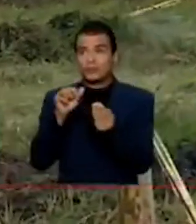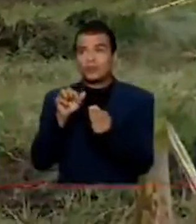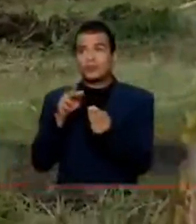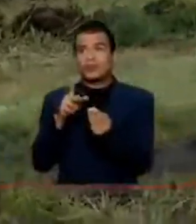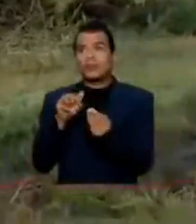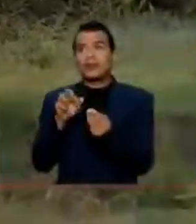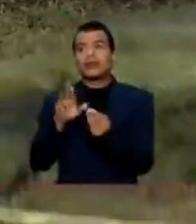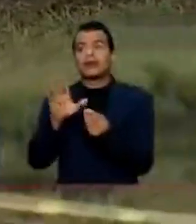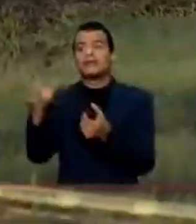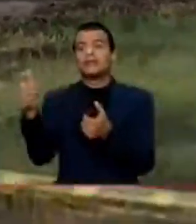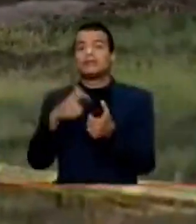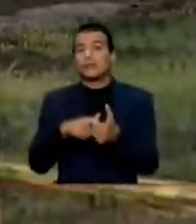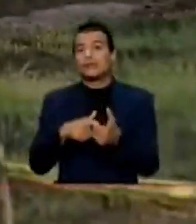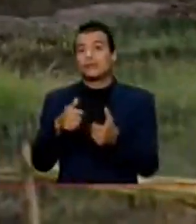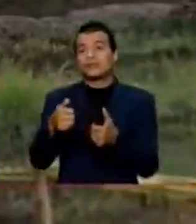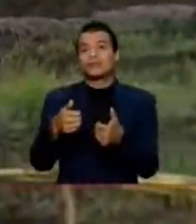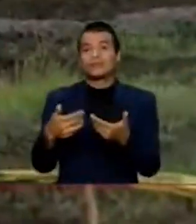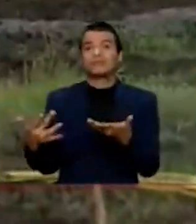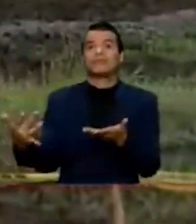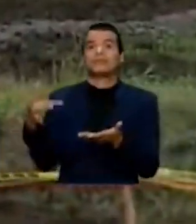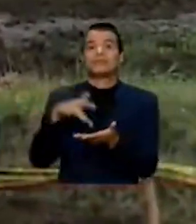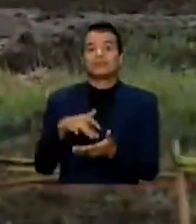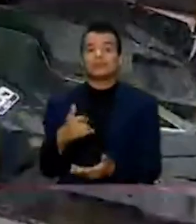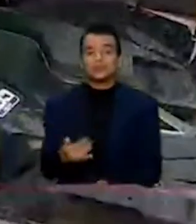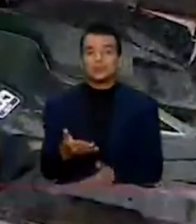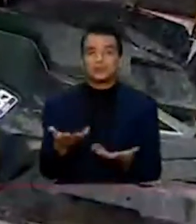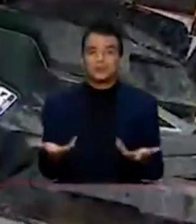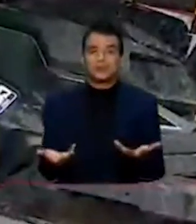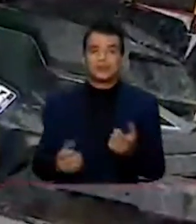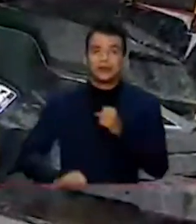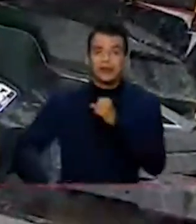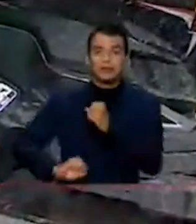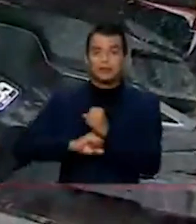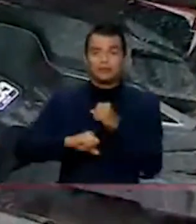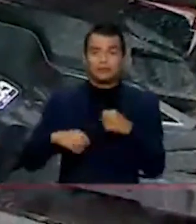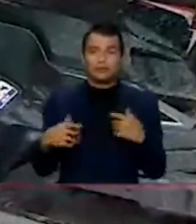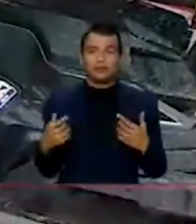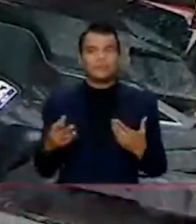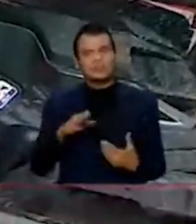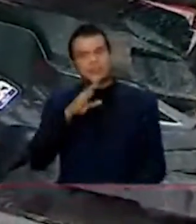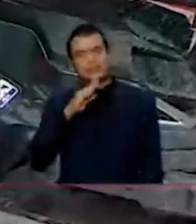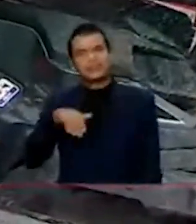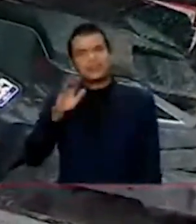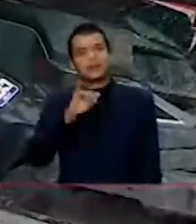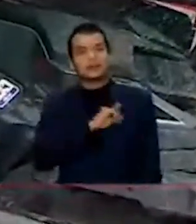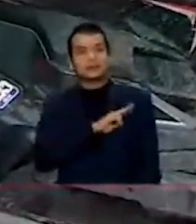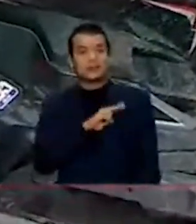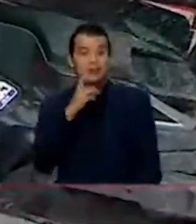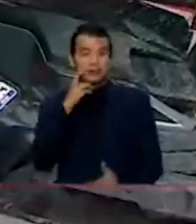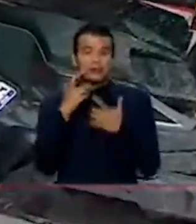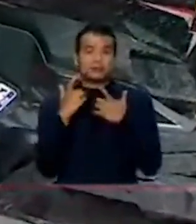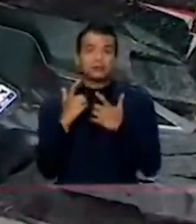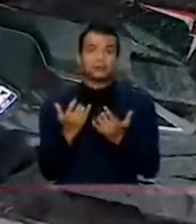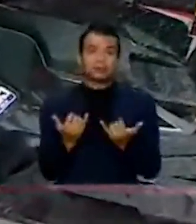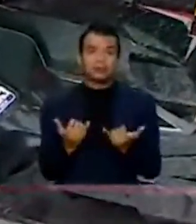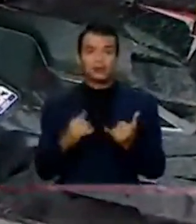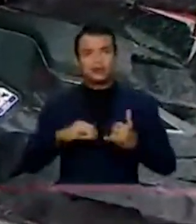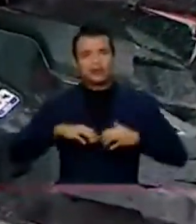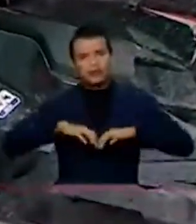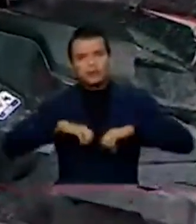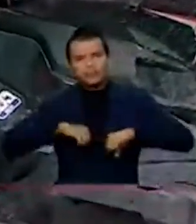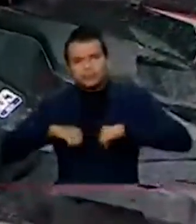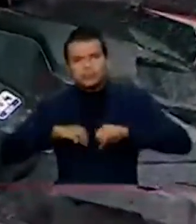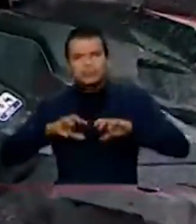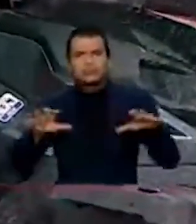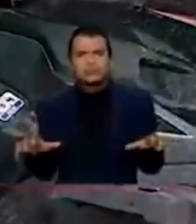competencia. Venir a la tierra que me apoya, a la tierra que me patrocina, que es Indervalle. Estoy feliz de estar aquí. Segundo, pues hay que apoyar estos eventos